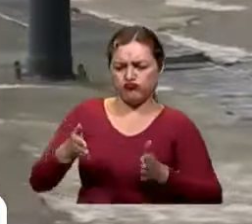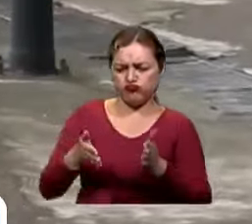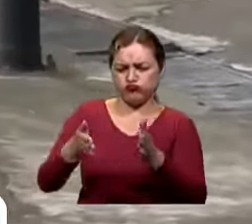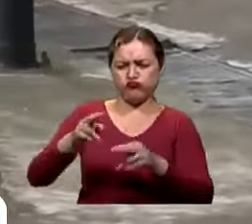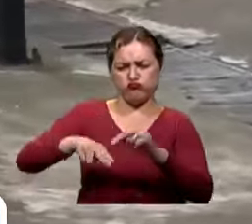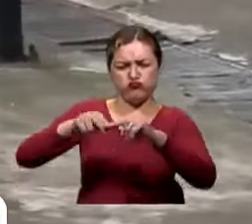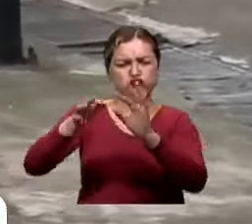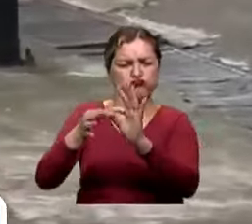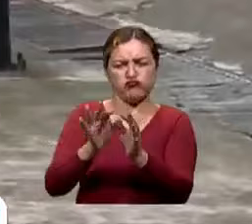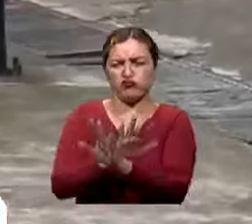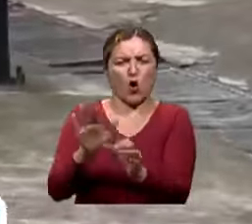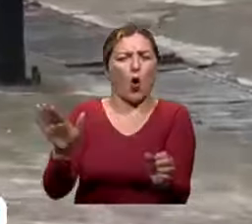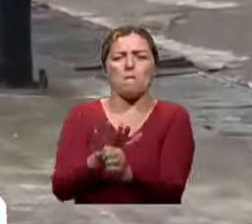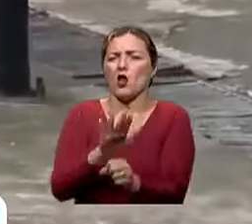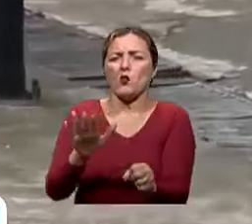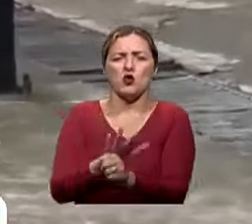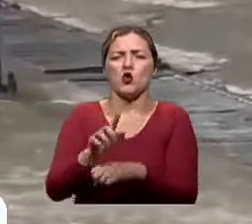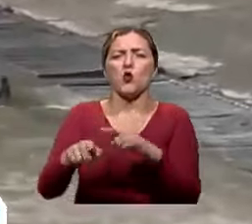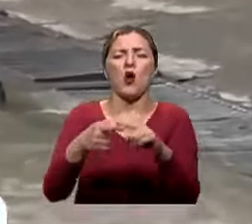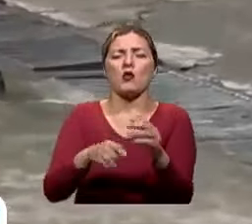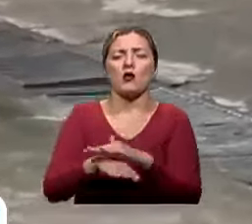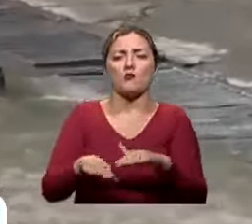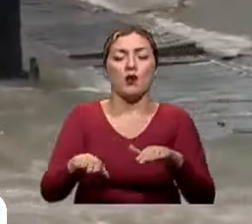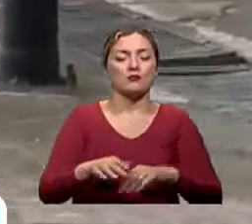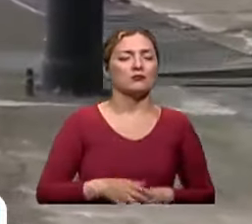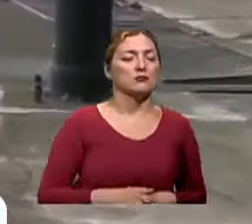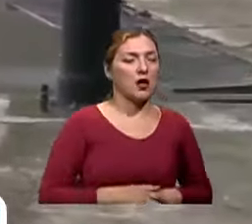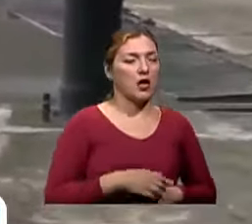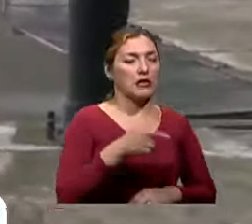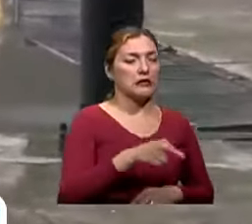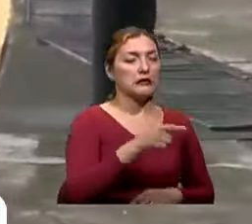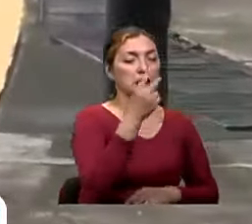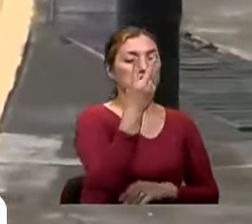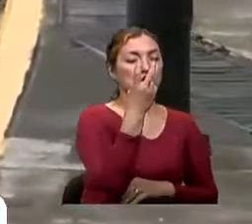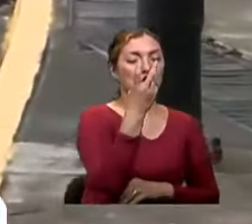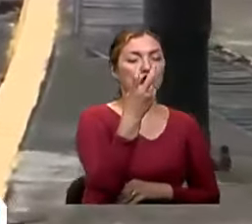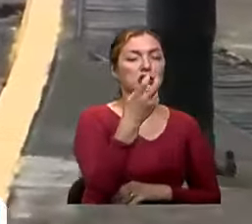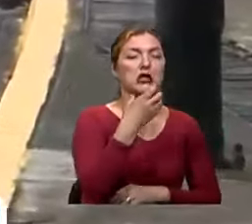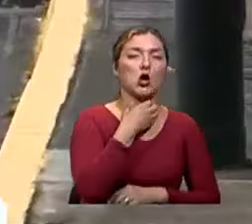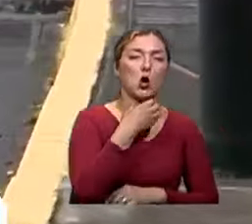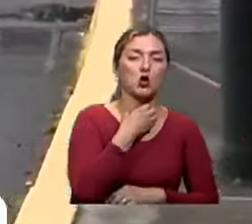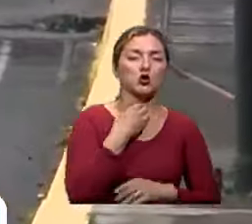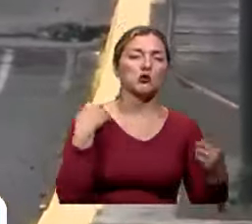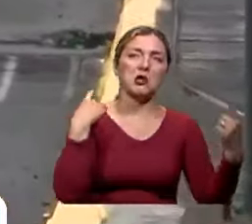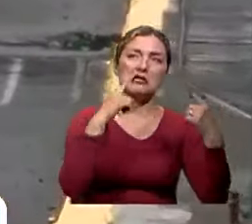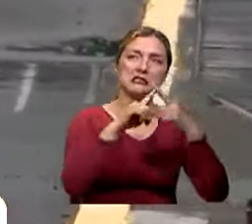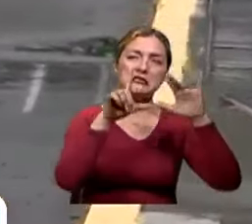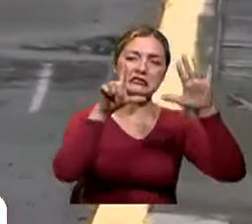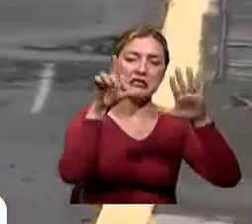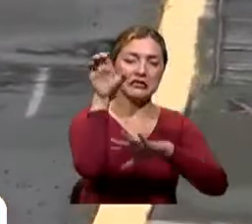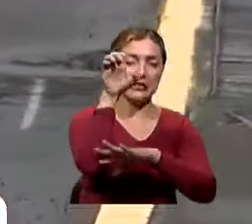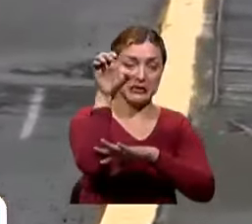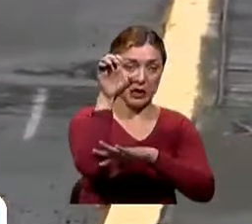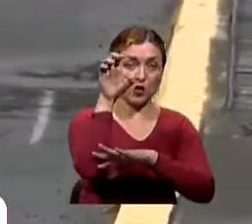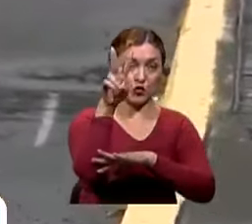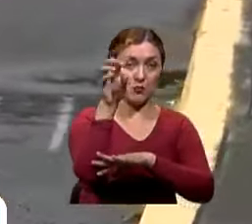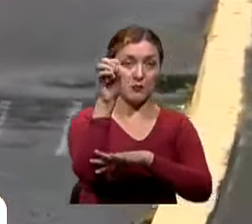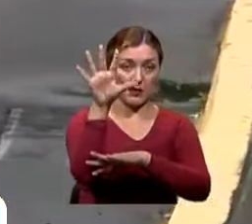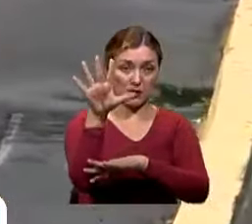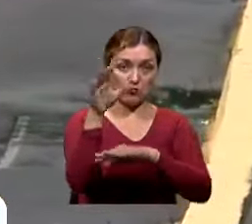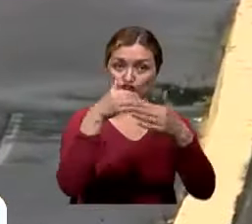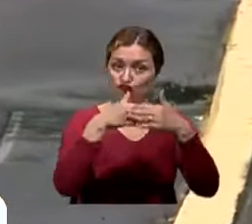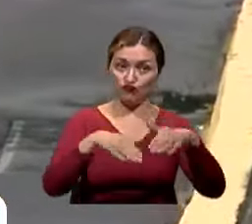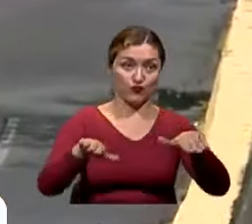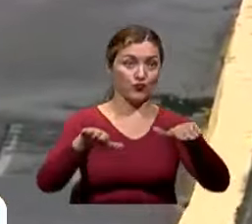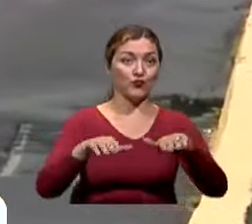de 150 días, iniciamos el 12 de agosto, previsto de la terminación aproximadamente el 7 de enero. ¿Cuánto ha sido la inversión?